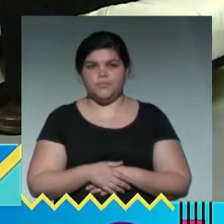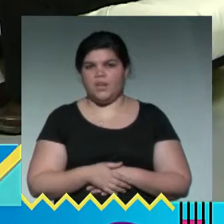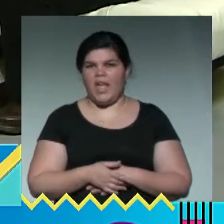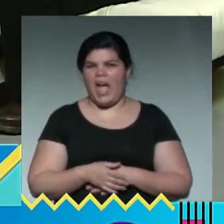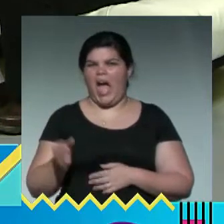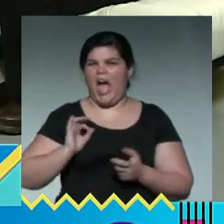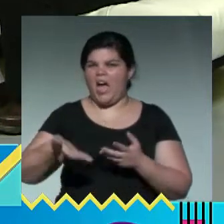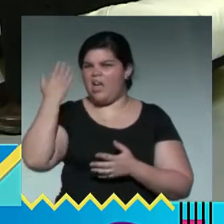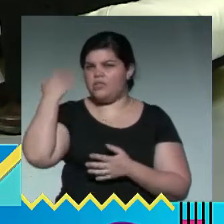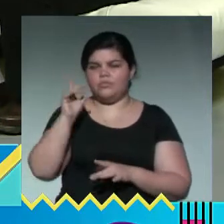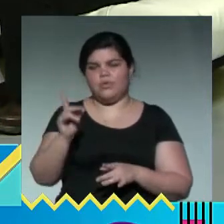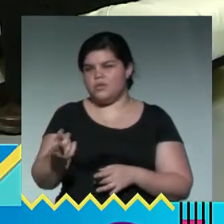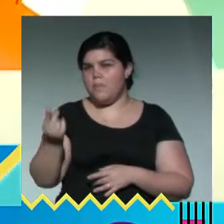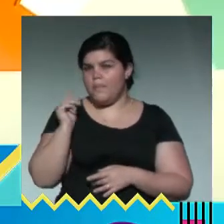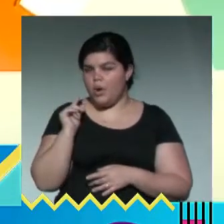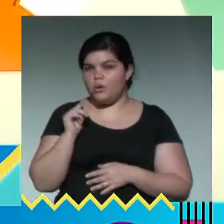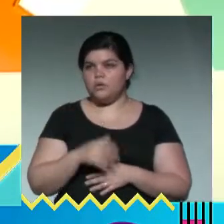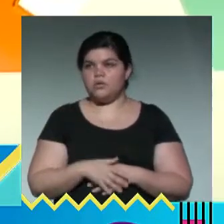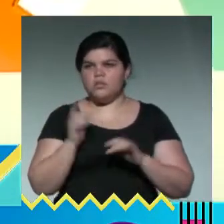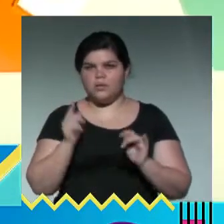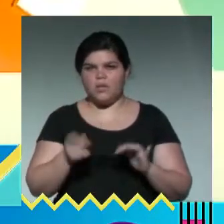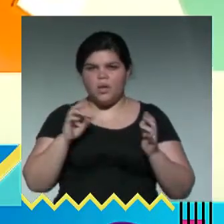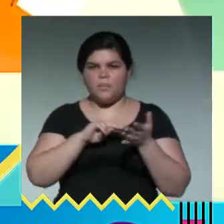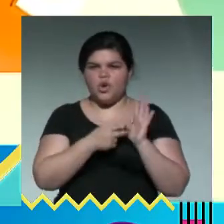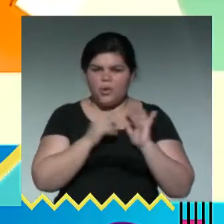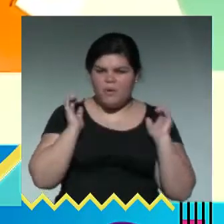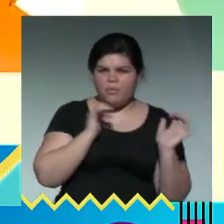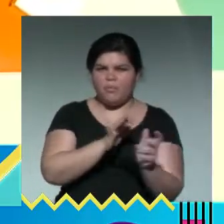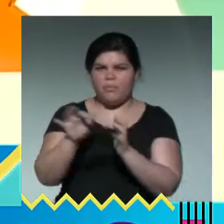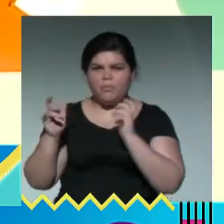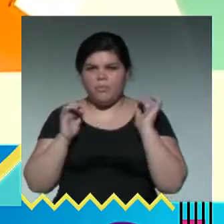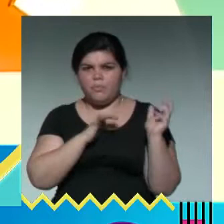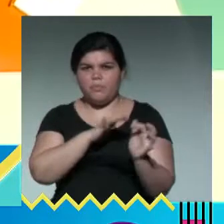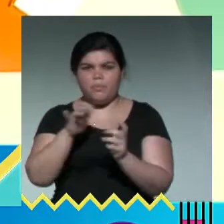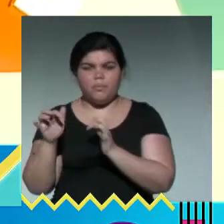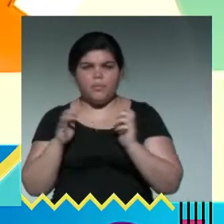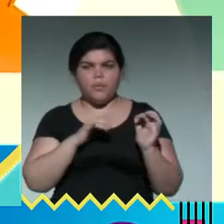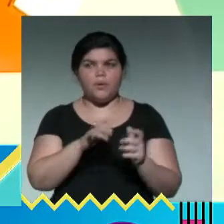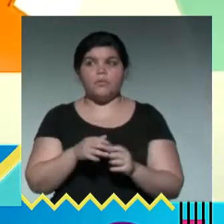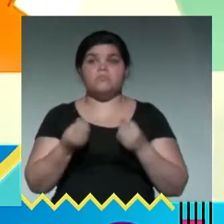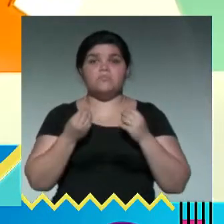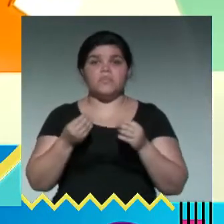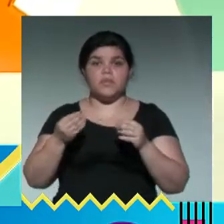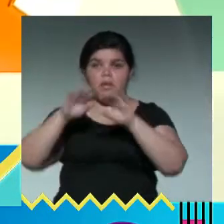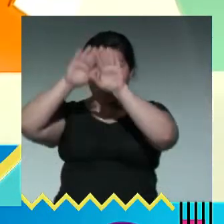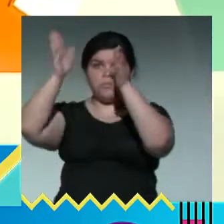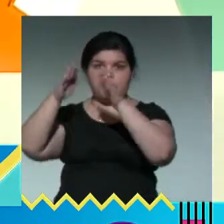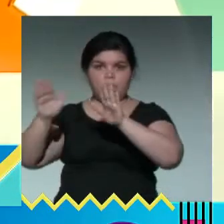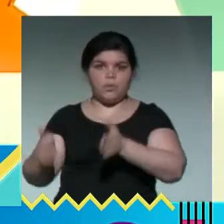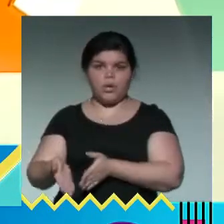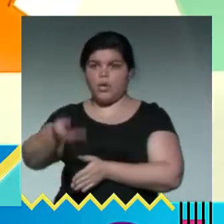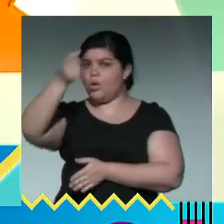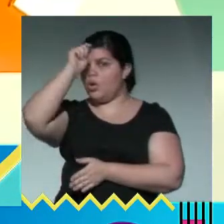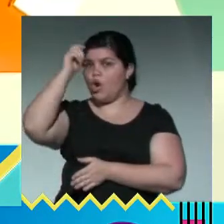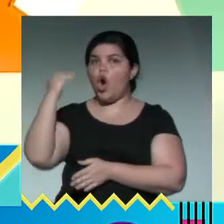atrás, hubo toda una polémica que se generó en torno a la estatua que estaba de Colón, una escultura que